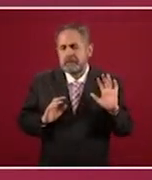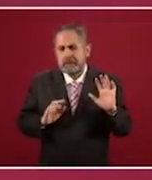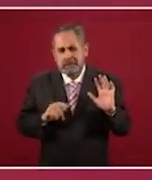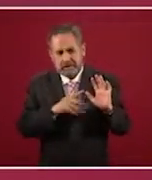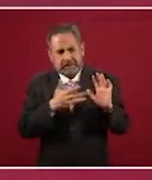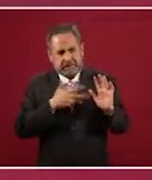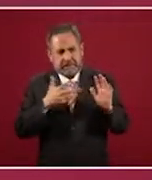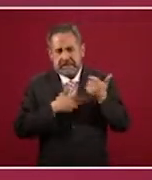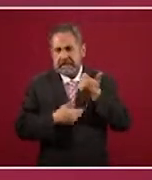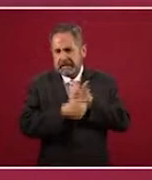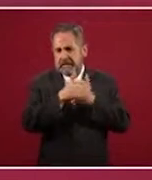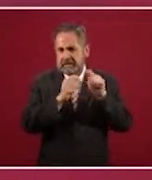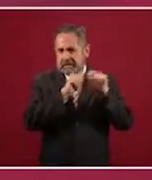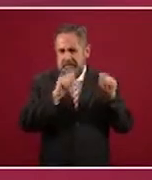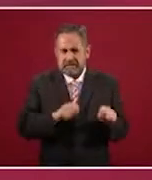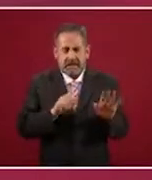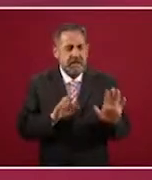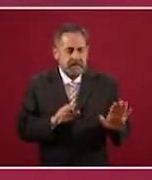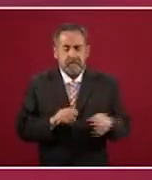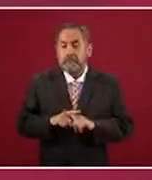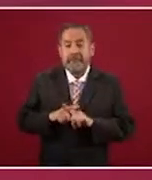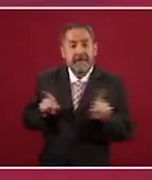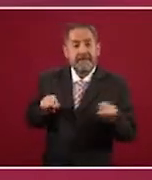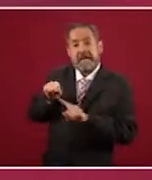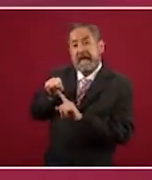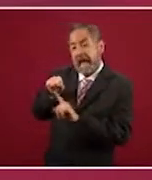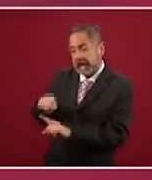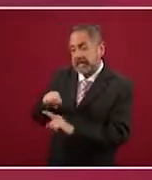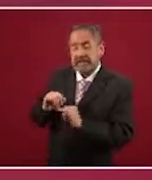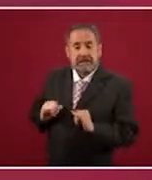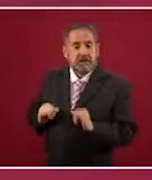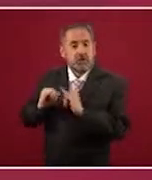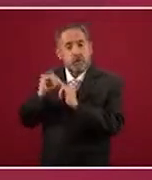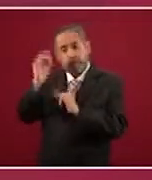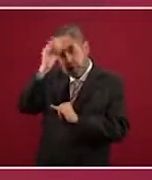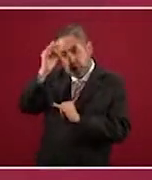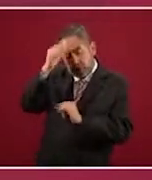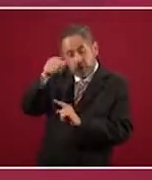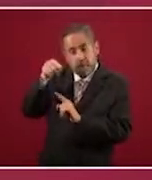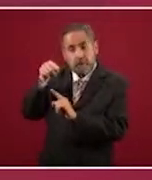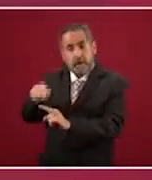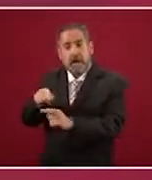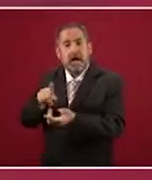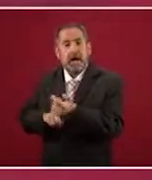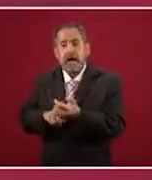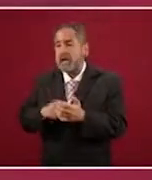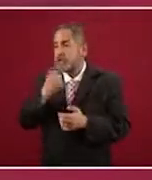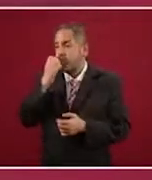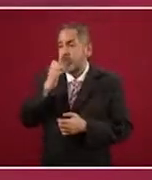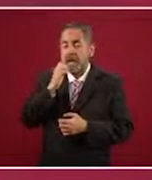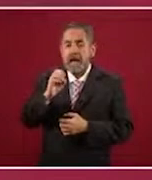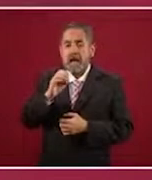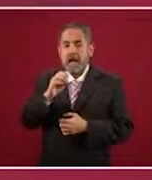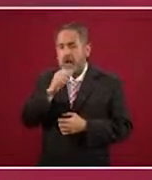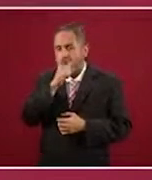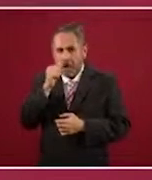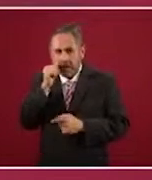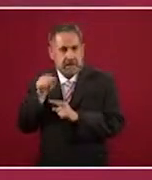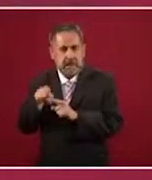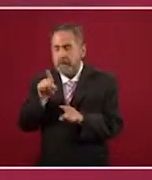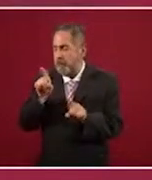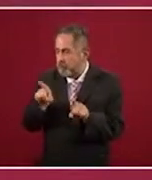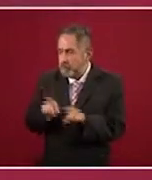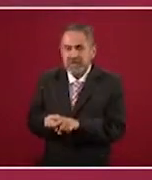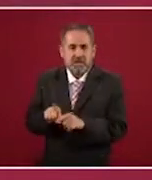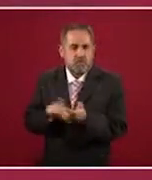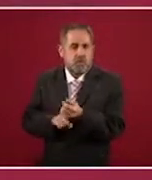carrera. La filosofía del instituto que ve las universidades Benito Juárez también es la misma que la